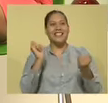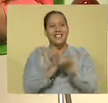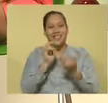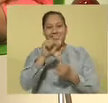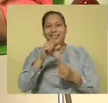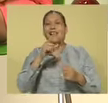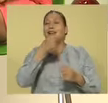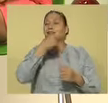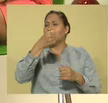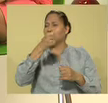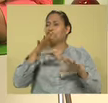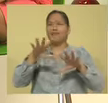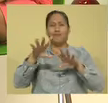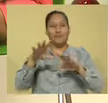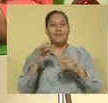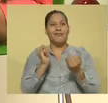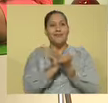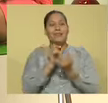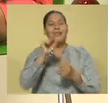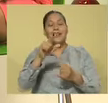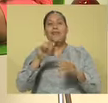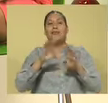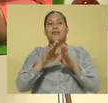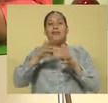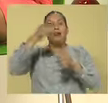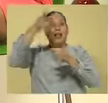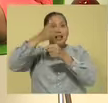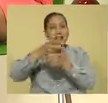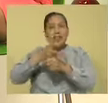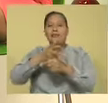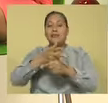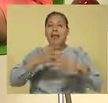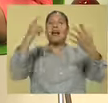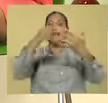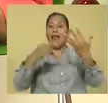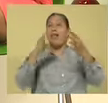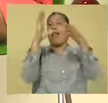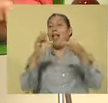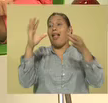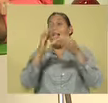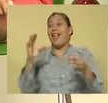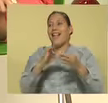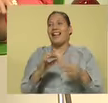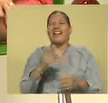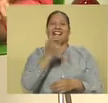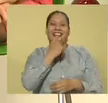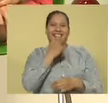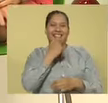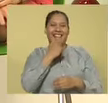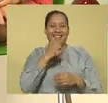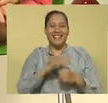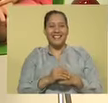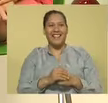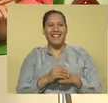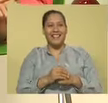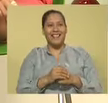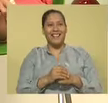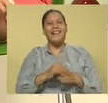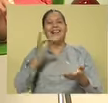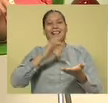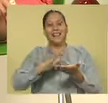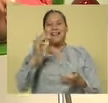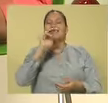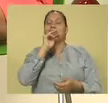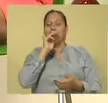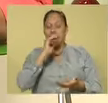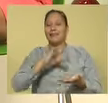Gracias. conductoras son maravillosas Gracias. y que el staff no tiene más. Es No, en serio. maravilloso. Que es verdadero. Oye, gracias